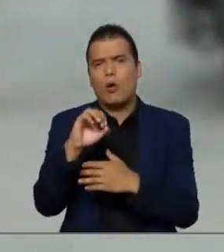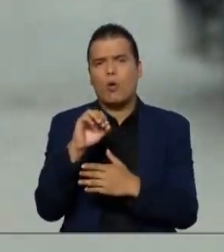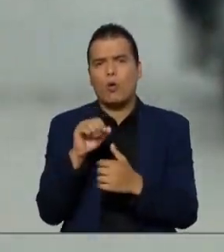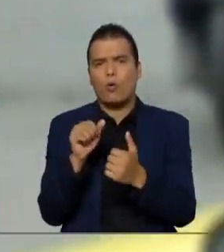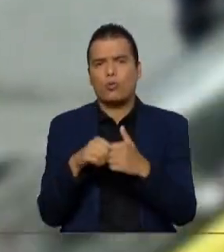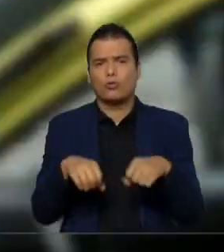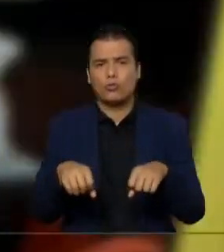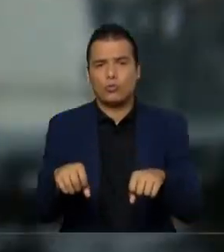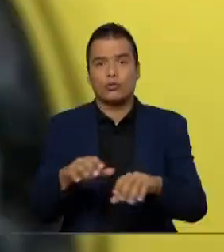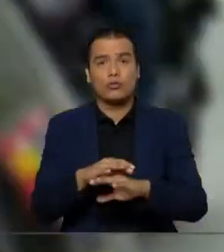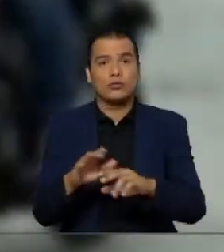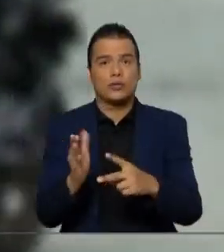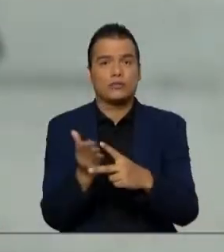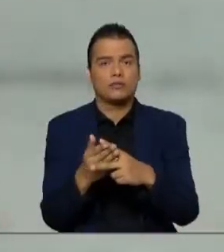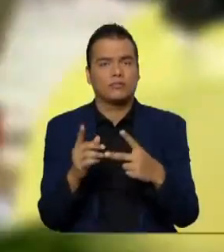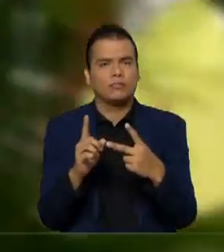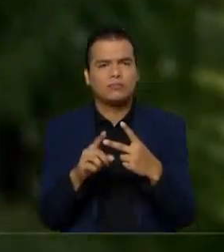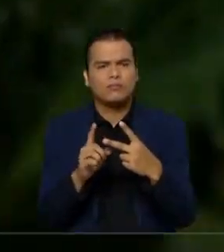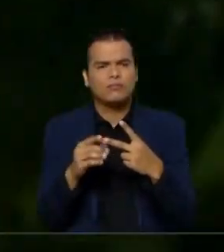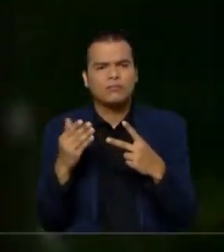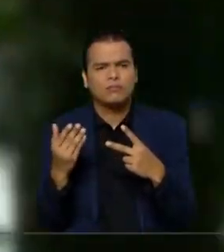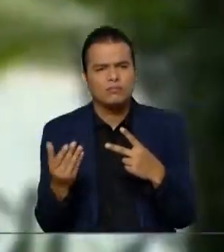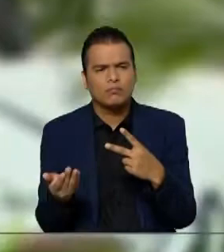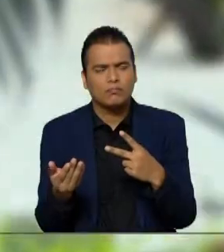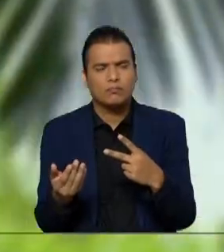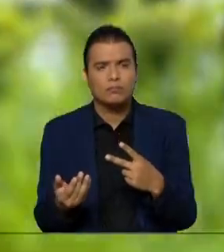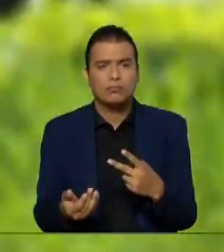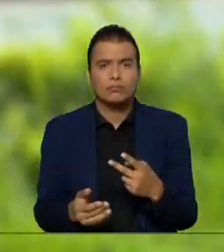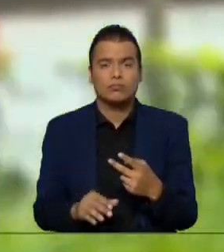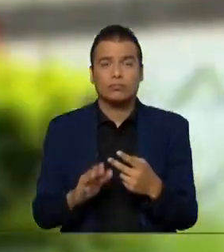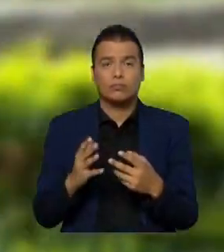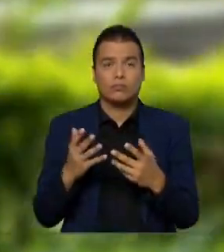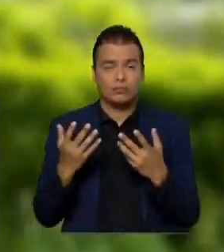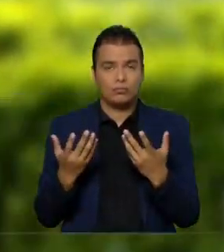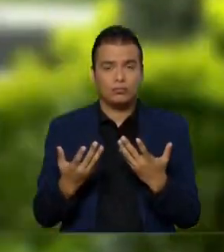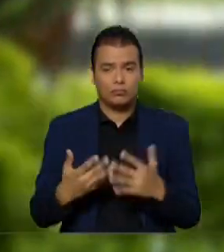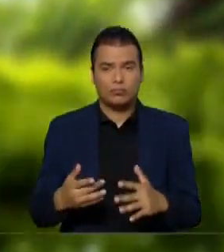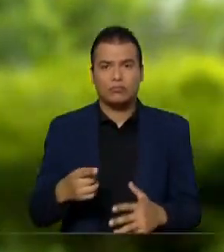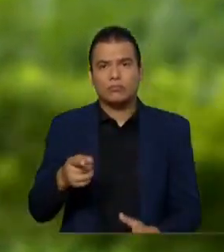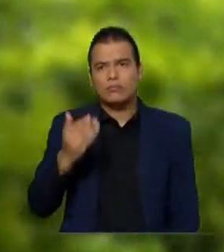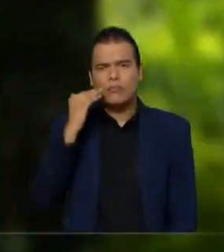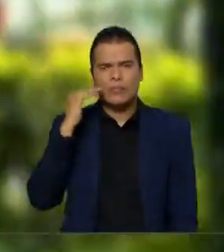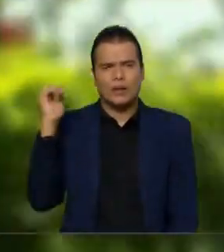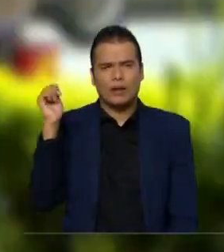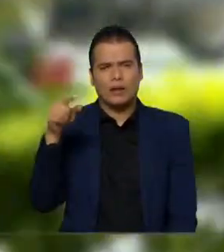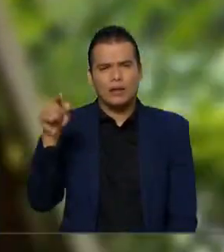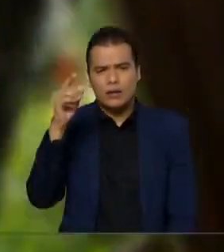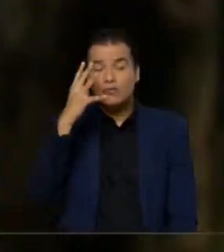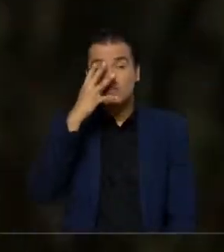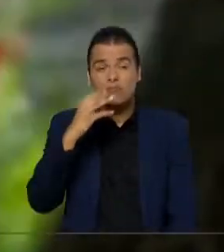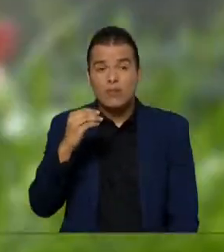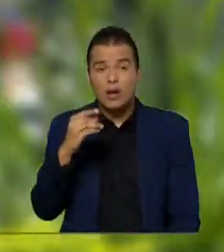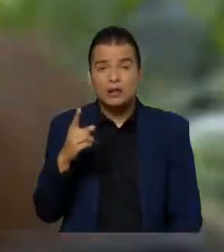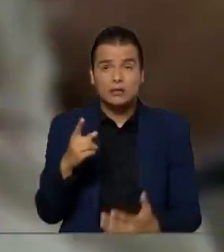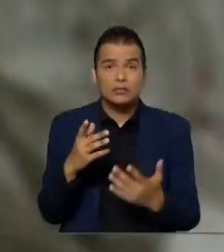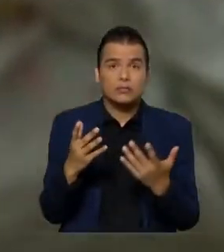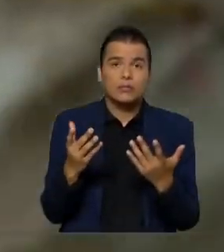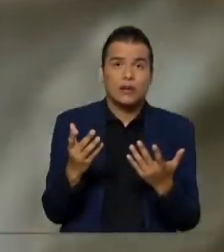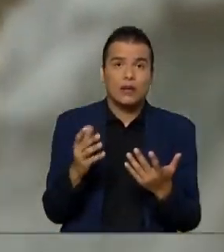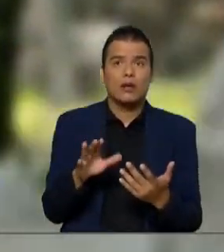fase es entrar a tomar medidas en el grupo siguiente, que son las mujeres que están delinquiendo de manera acompañada